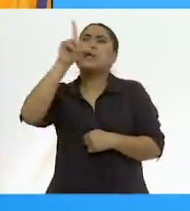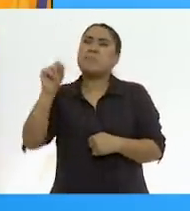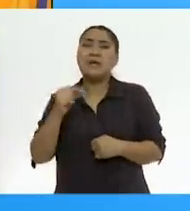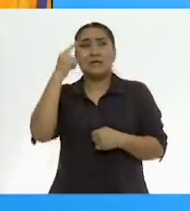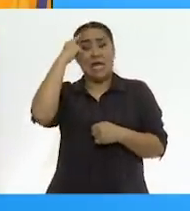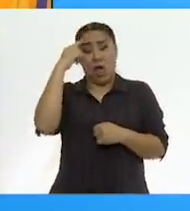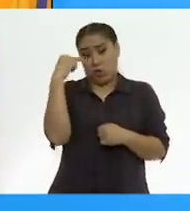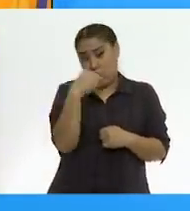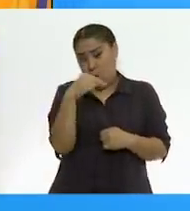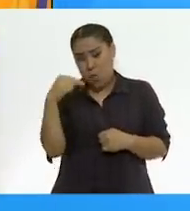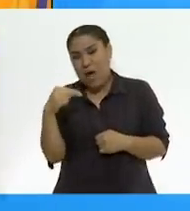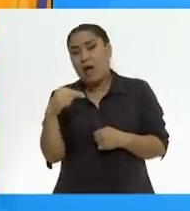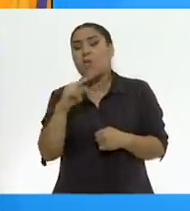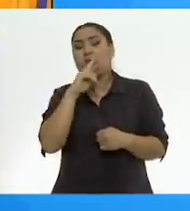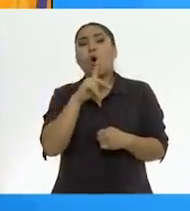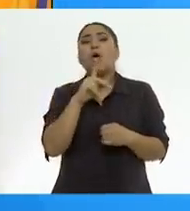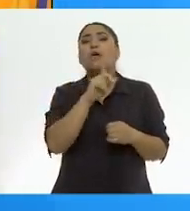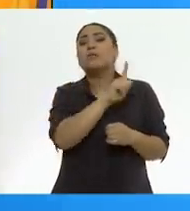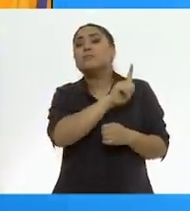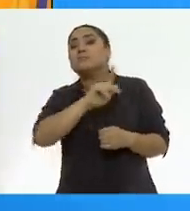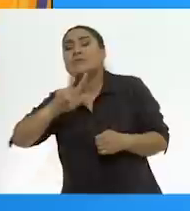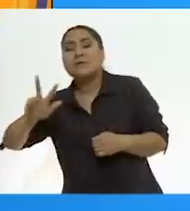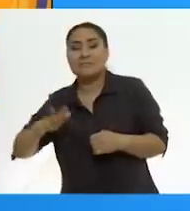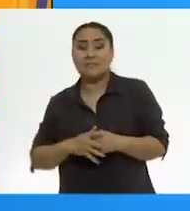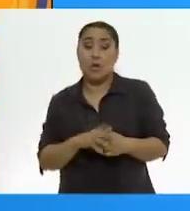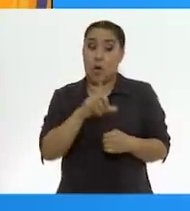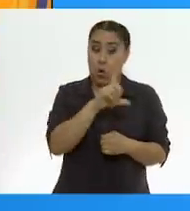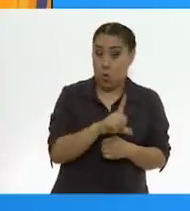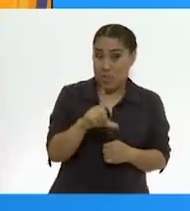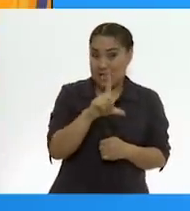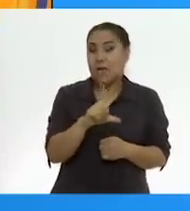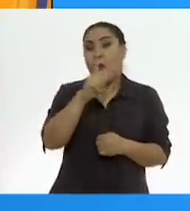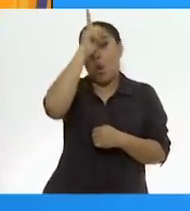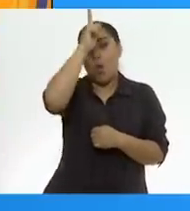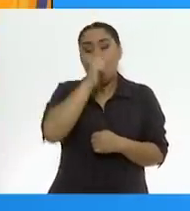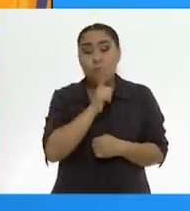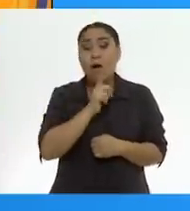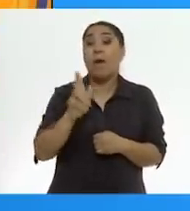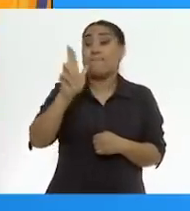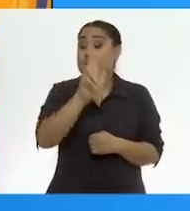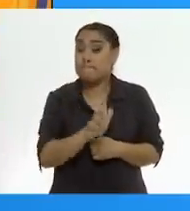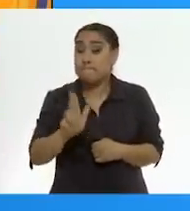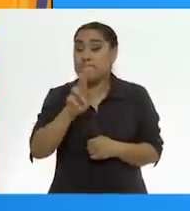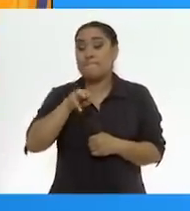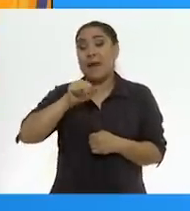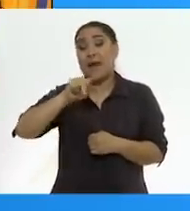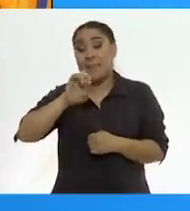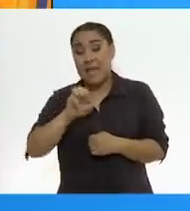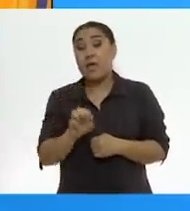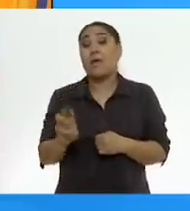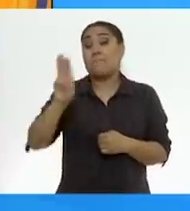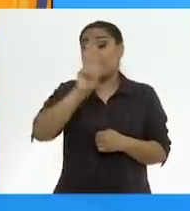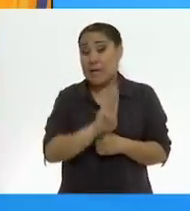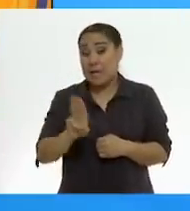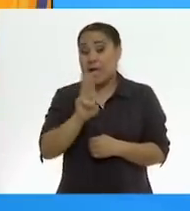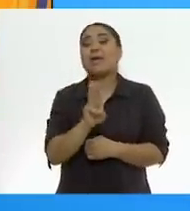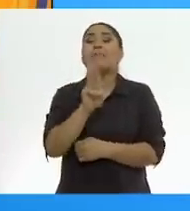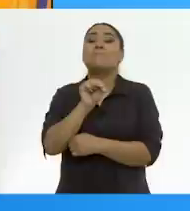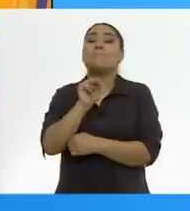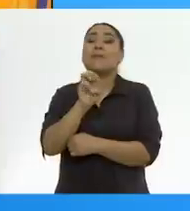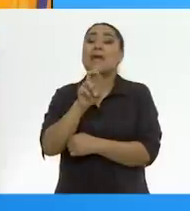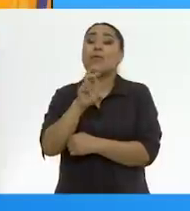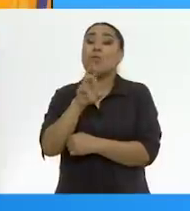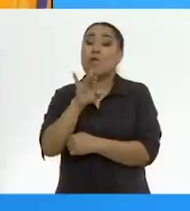nombres para nombrar los días de la semana. Lunes, día de la luna. Martes, día de Marte. Miércoles, día de